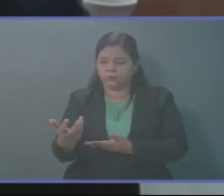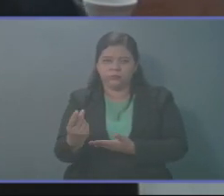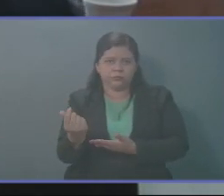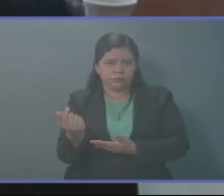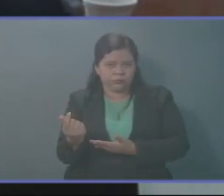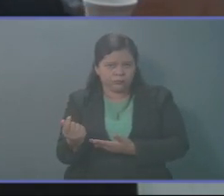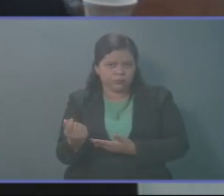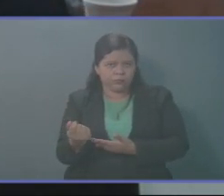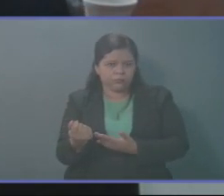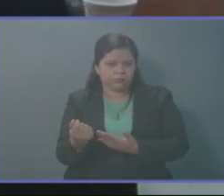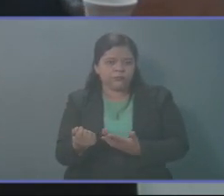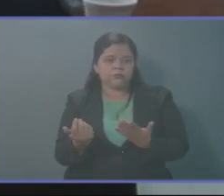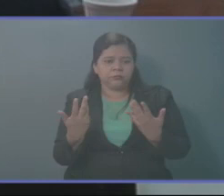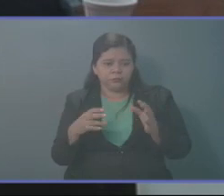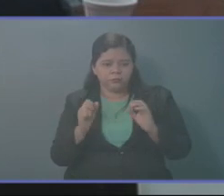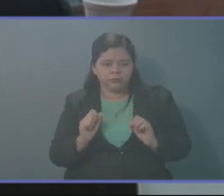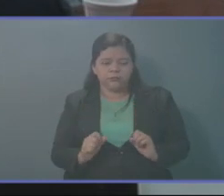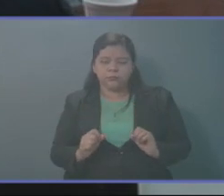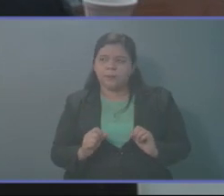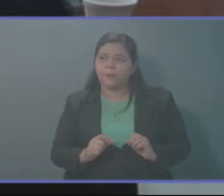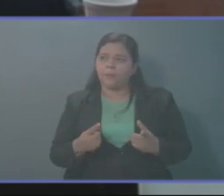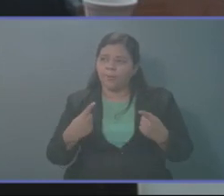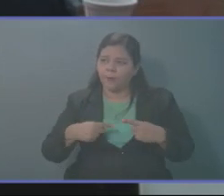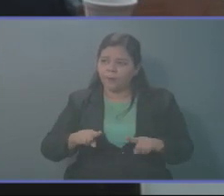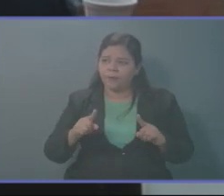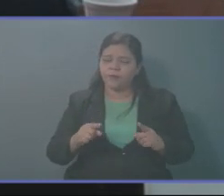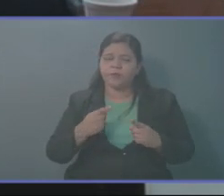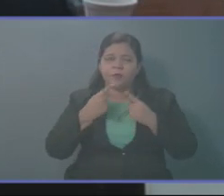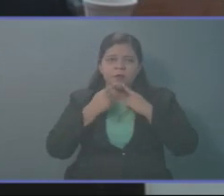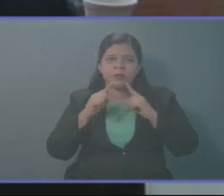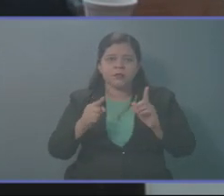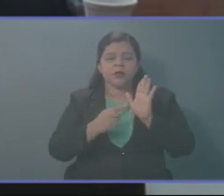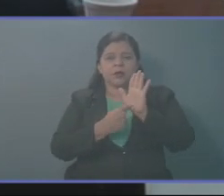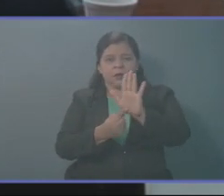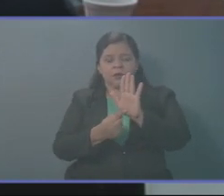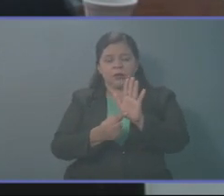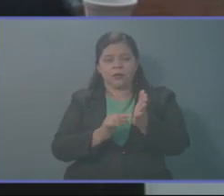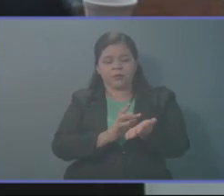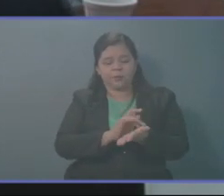para poder pues declarar.